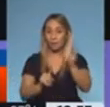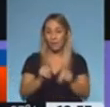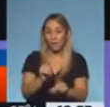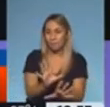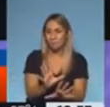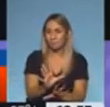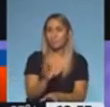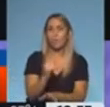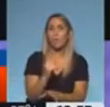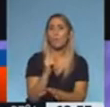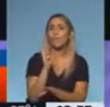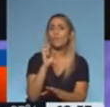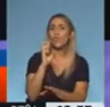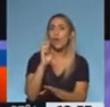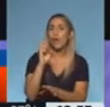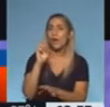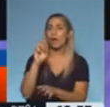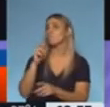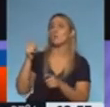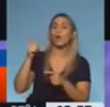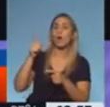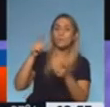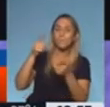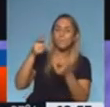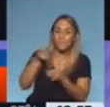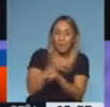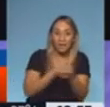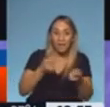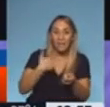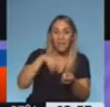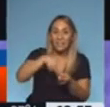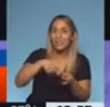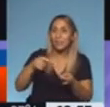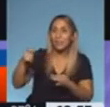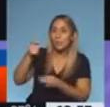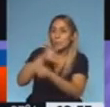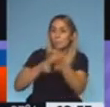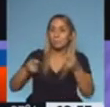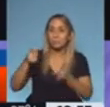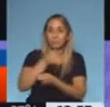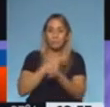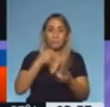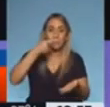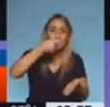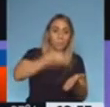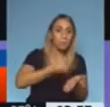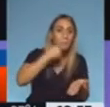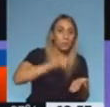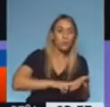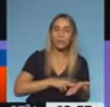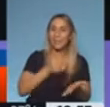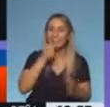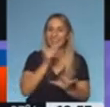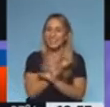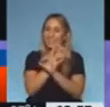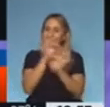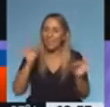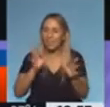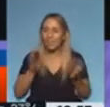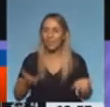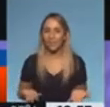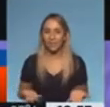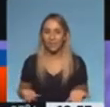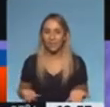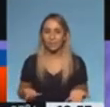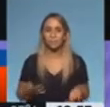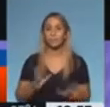ni un dólar de lo que exportaron en el mercado argentino, ni uno. O sea que era todo y pura evasión. Y la verdad que de esto está todo el mundo